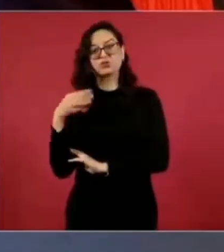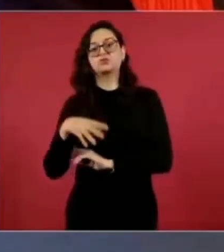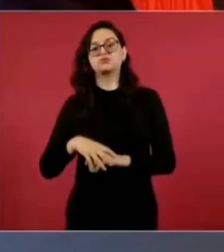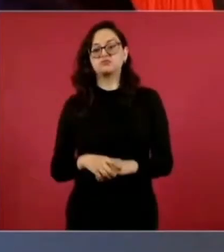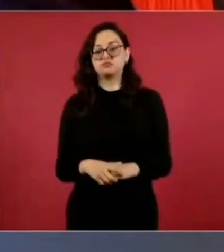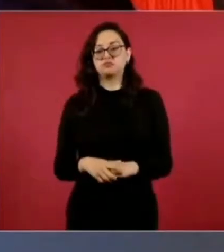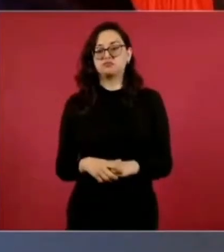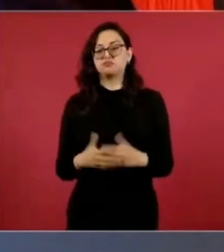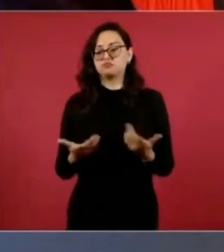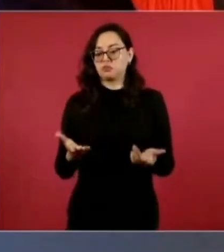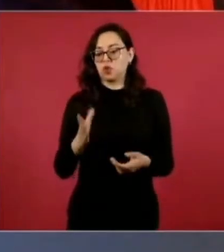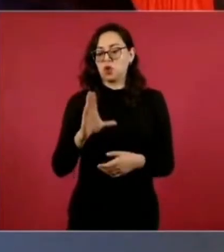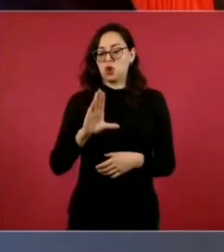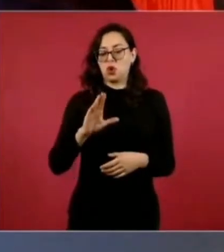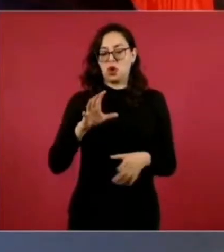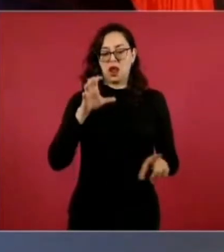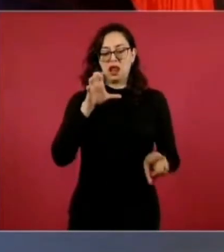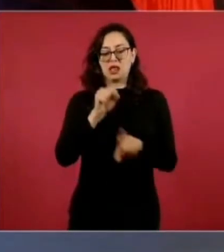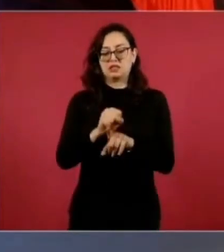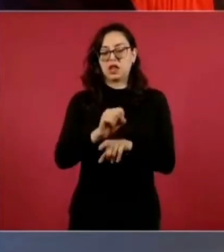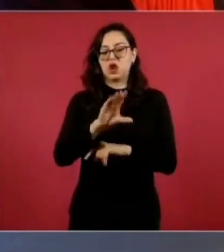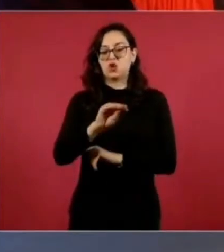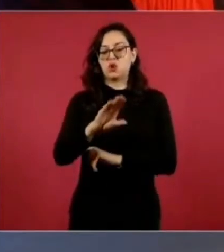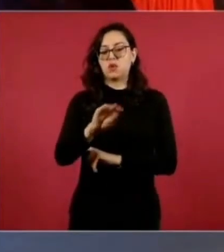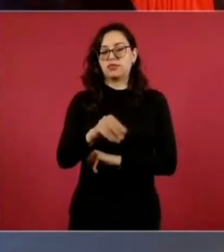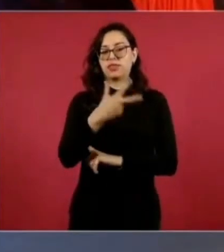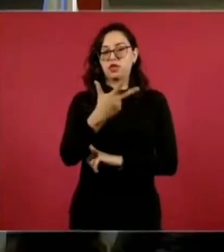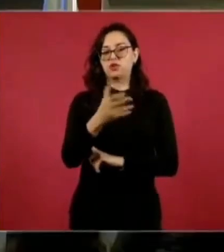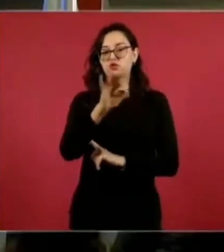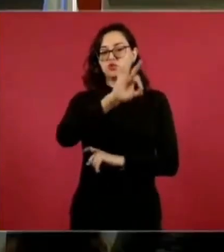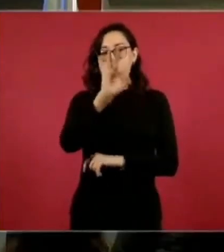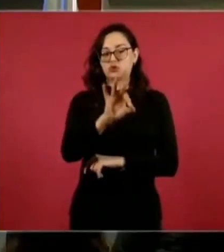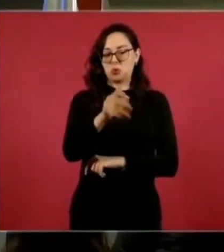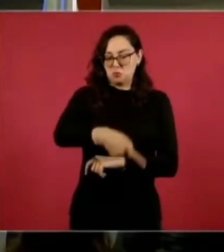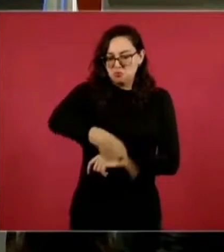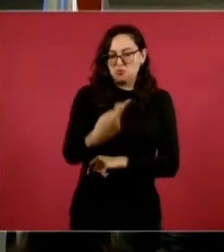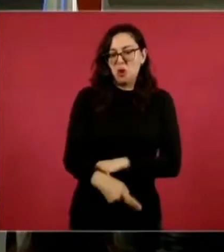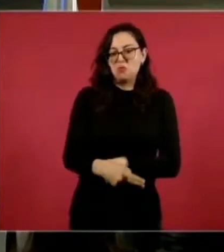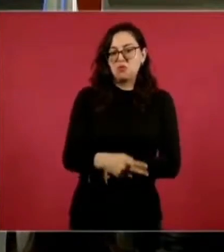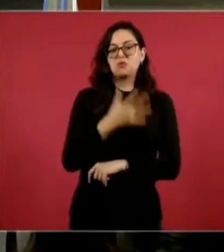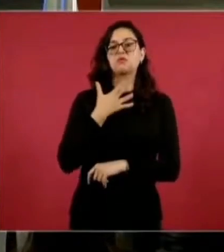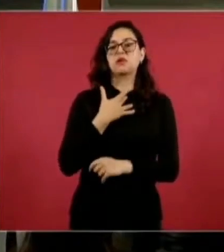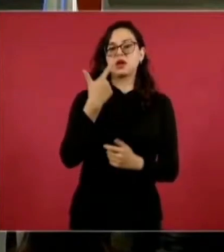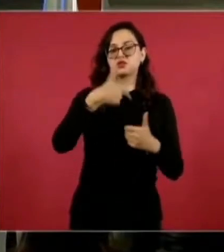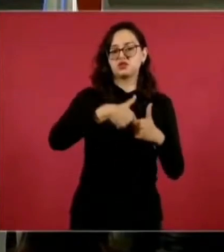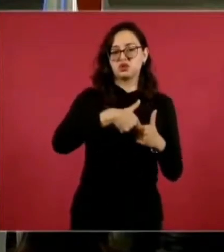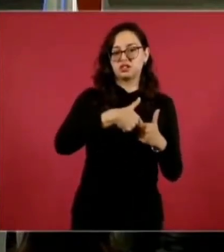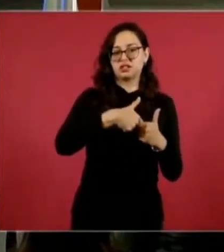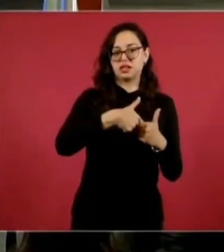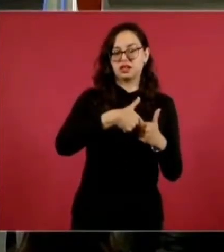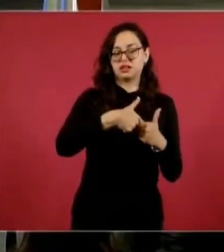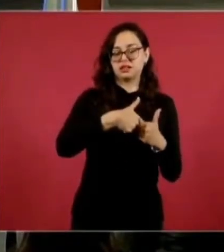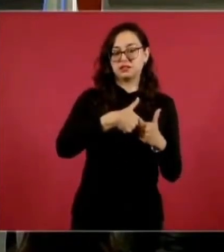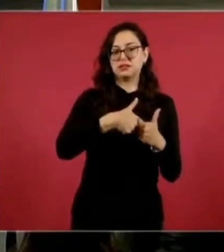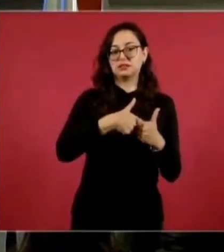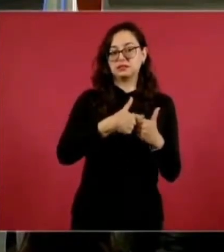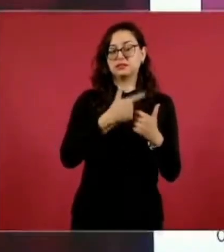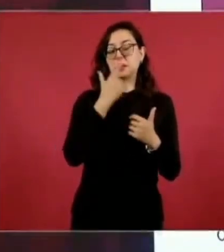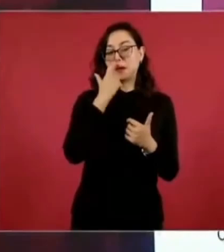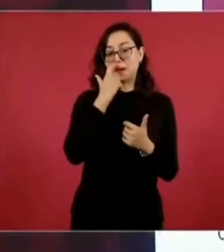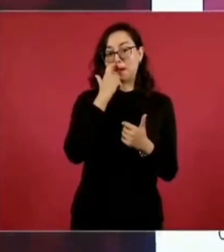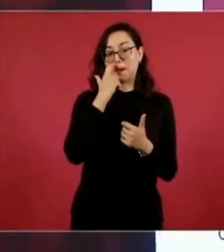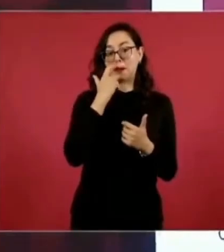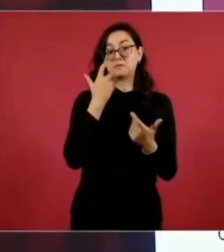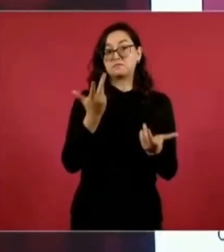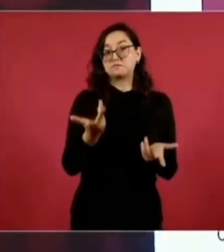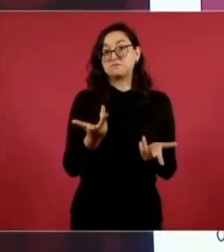logrado el 98% de la autosuficiencia en combustibles. Cuando esté Salina Cruz, inclusive